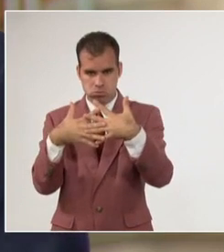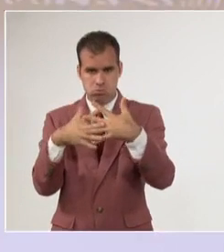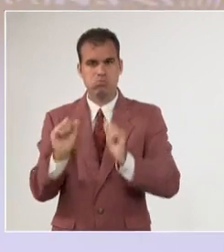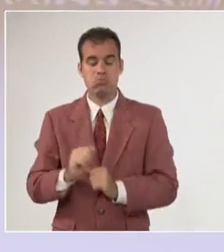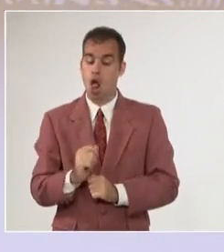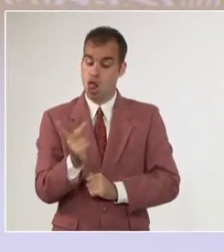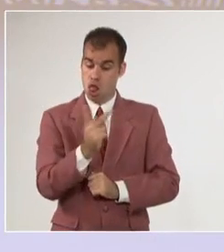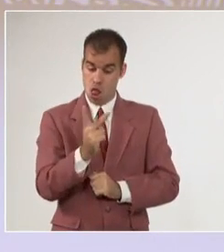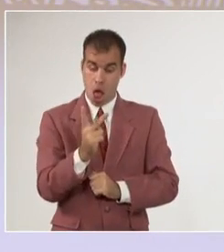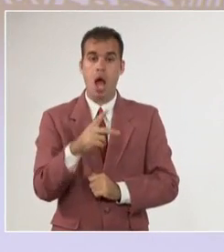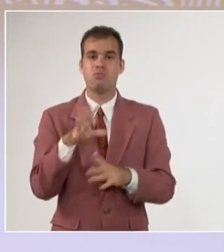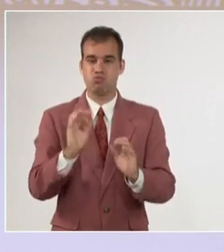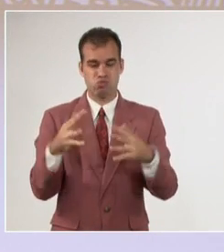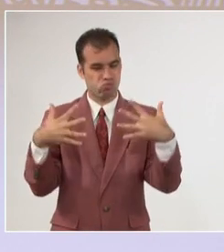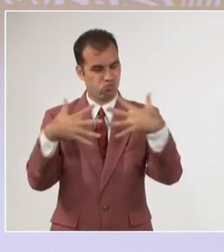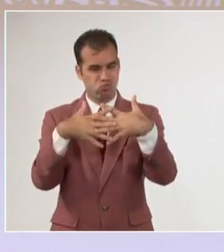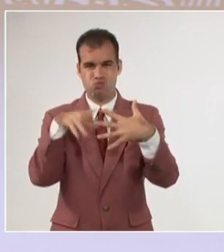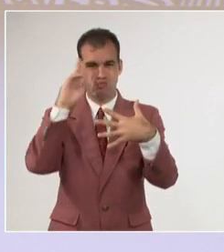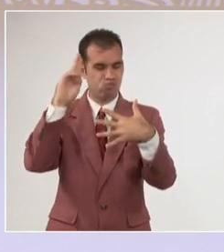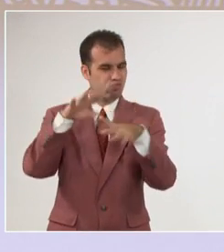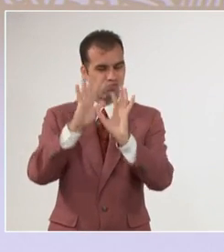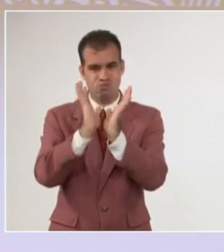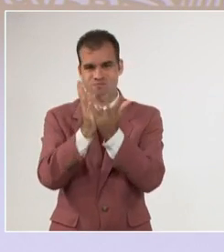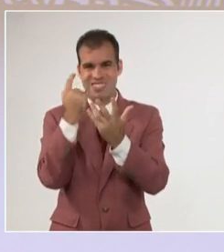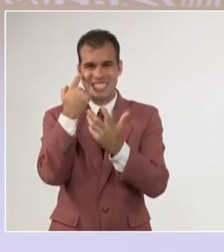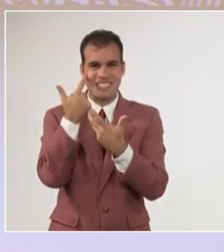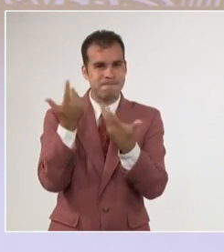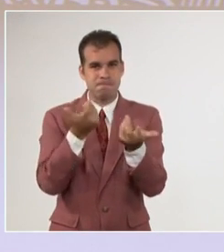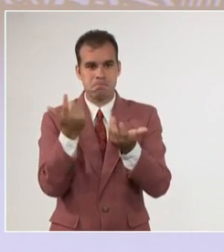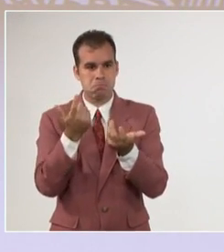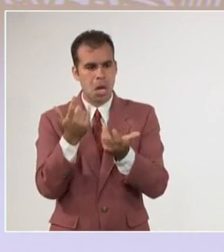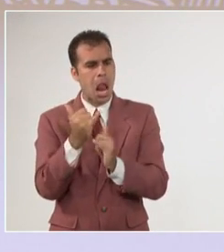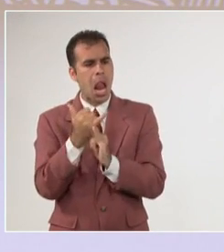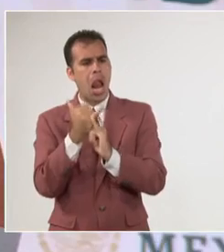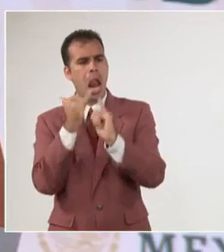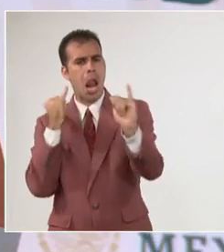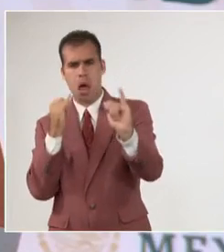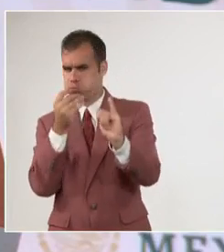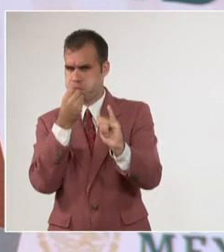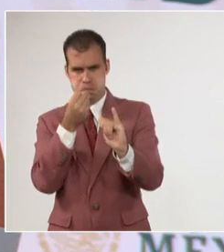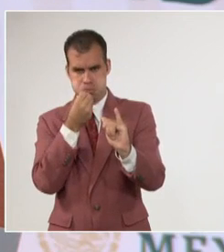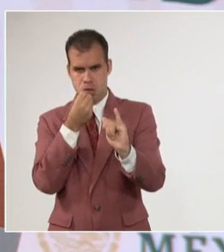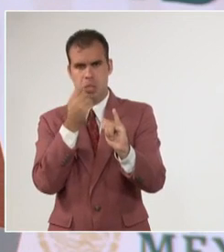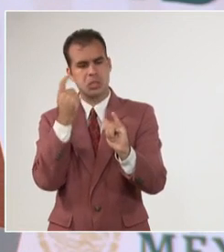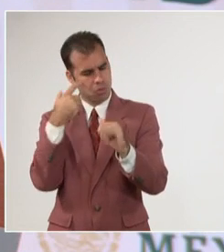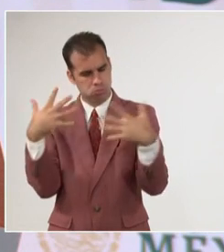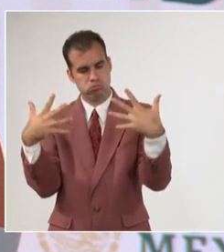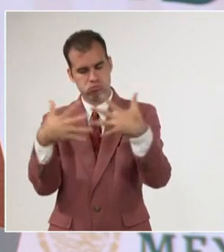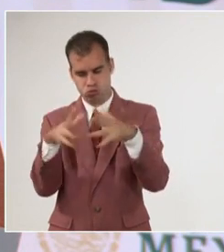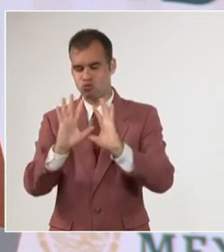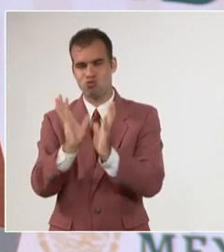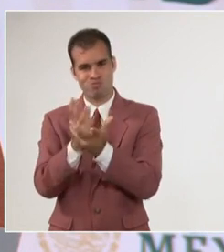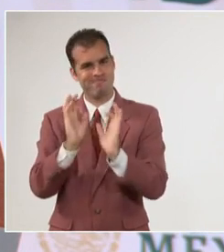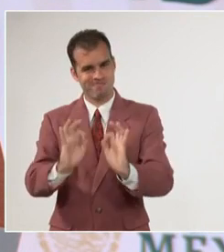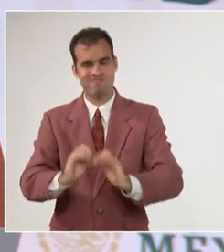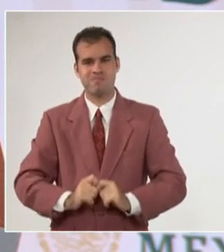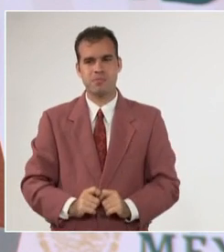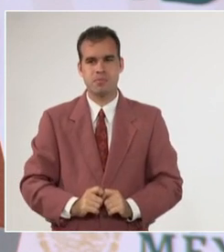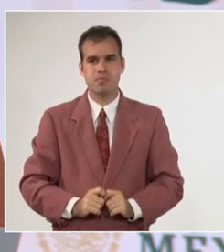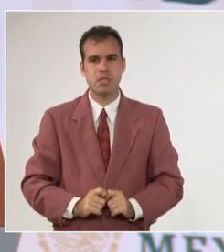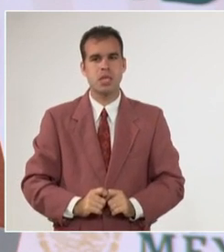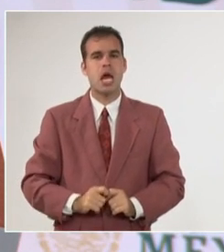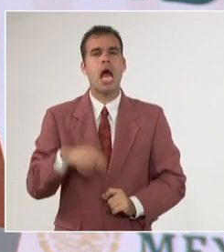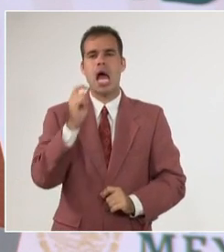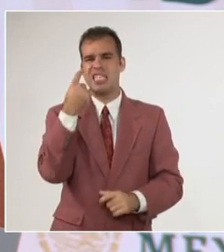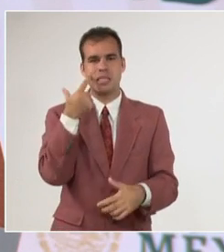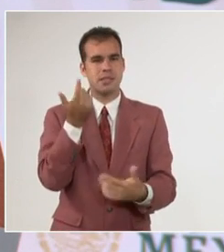políticas soberanas al margen de cercanías o distancias entre los gobiernos. Impera lo que preconiza un principio